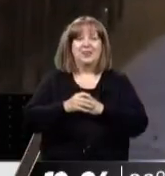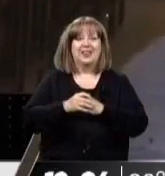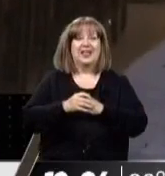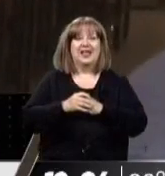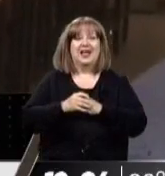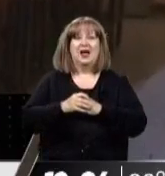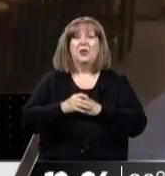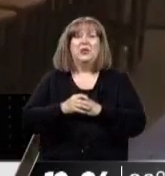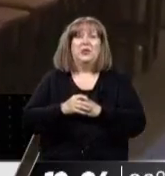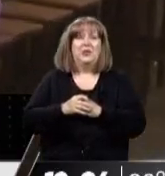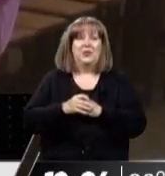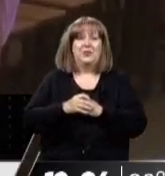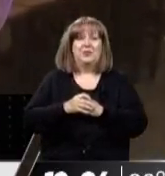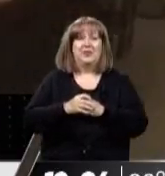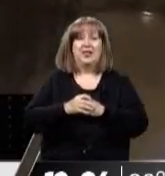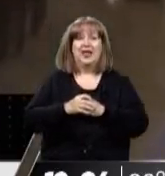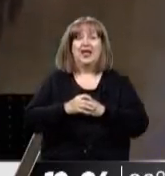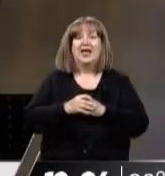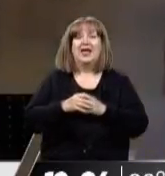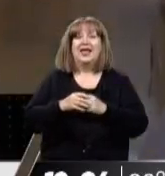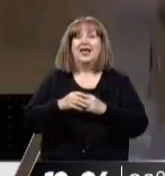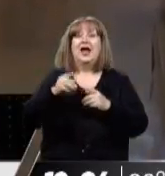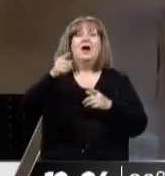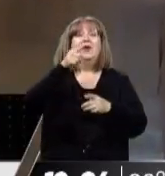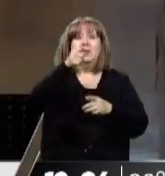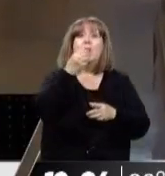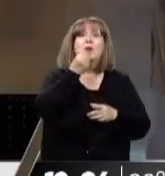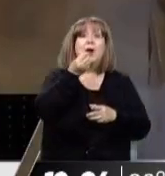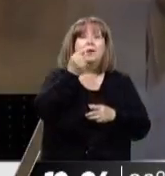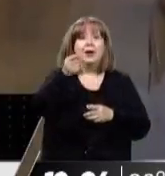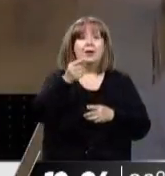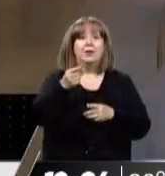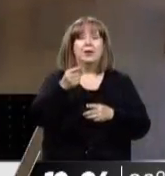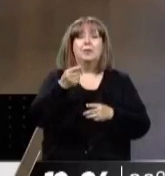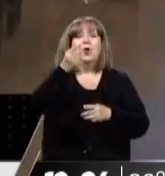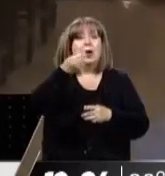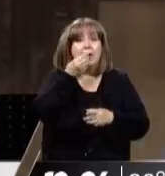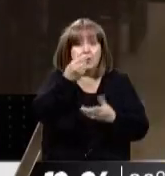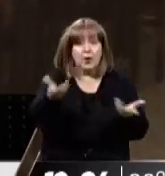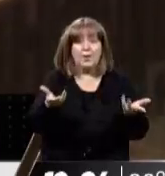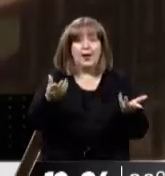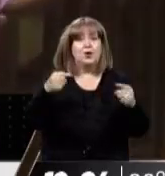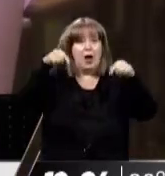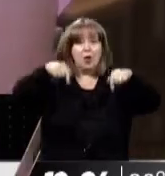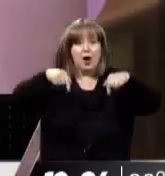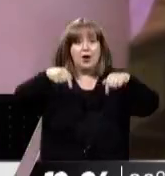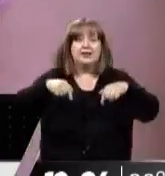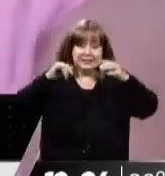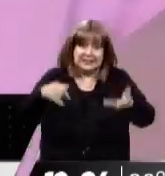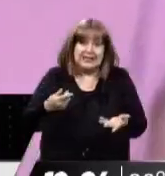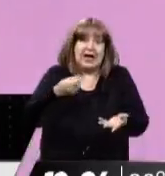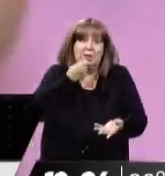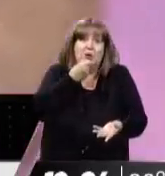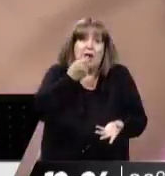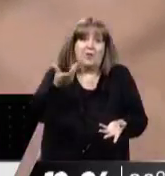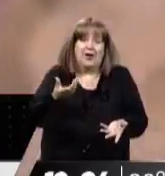Neddy, gracias. Porque tiene que seguir atendiendo, pobre. Tenés que probarlo. Sí, lo vemos bien. Tenés que probarlo para decirnos. Lo voy a ver. Probar. Sí. ¿Pero en vivo? Sí,